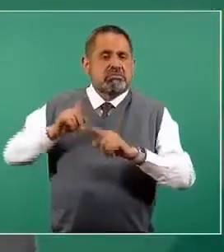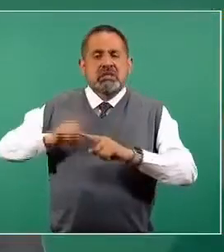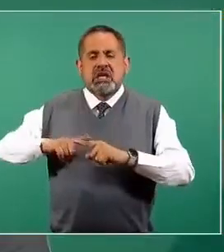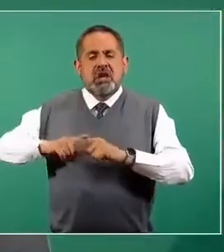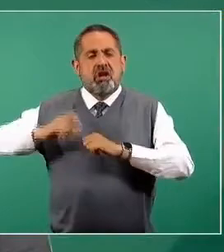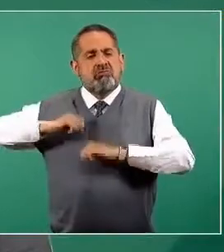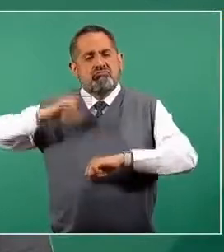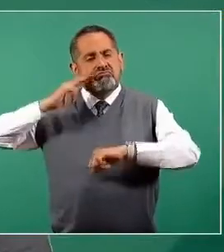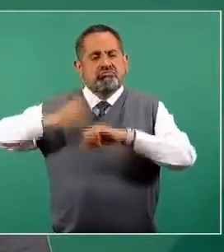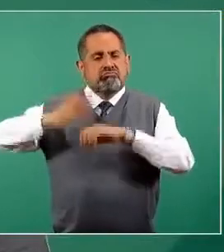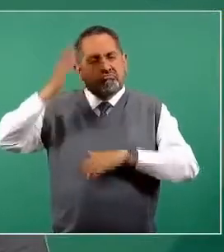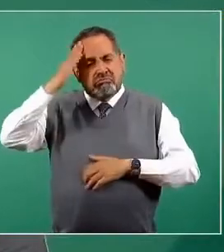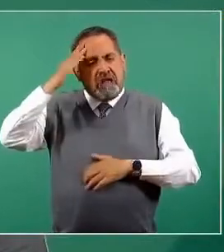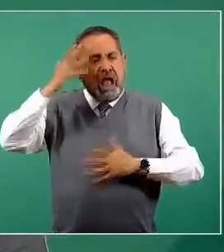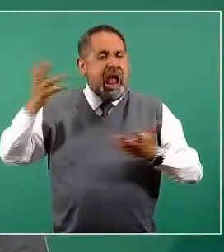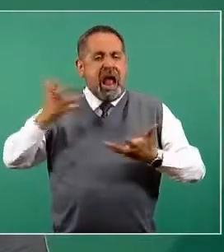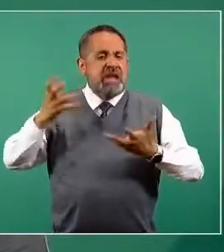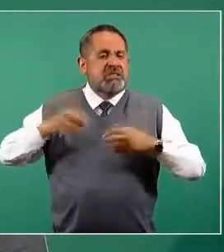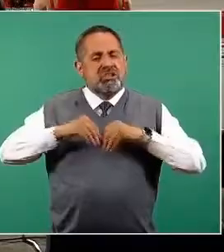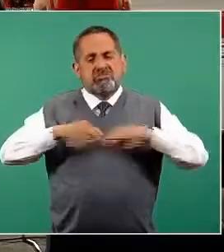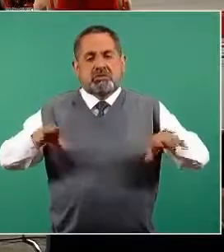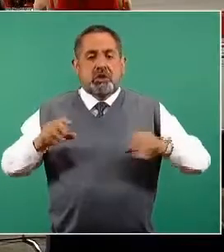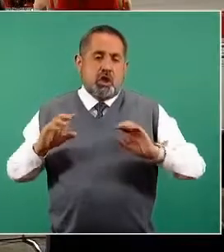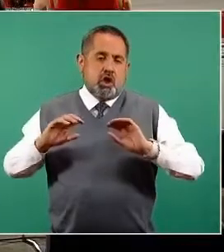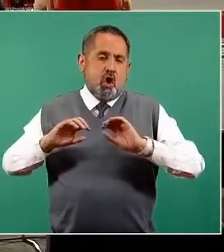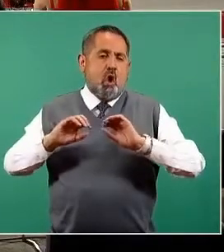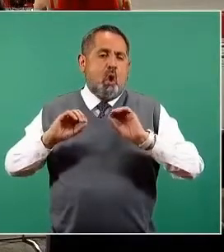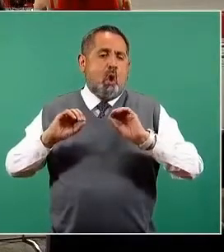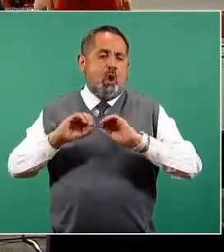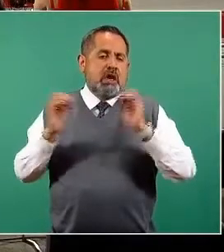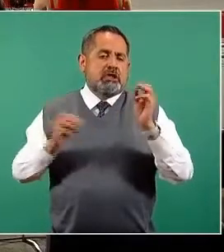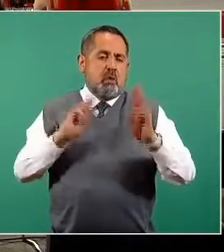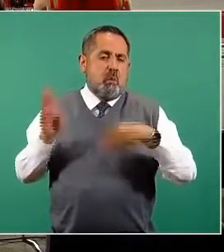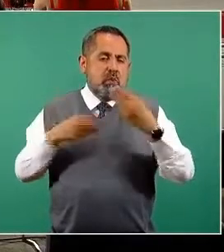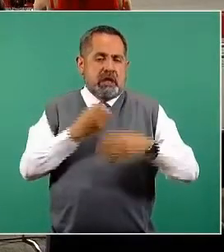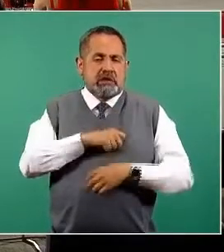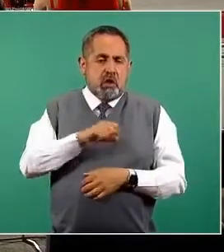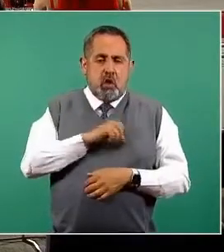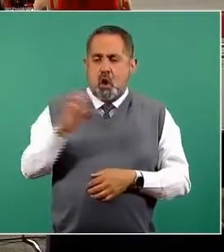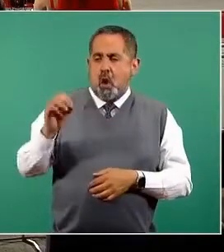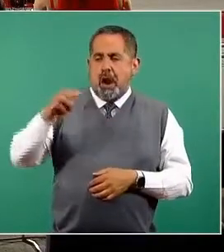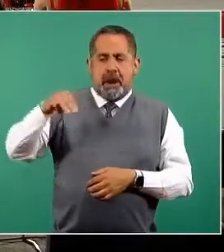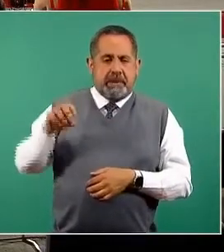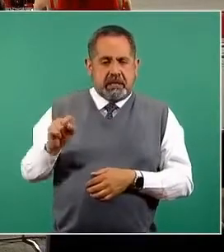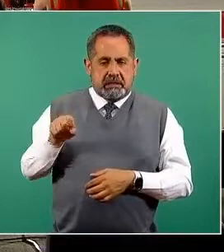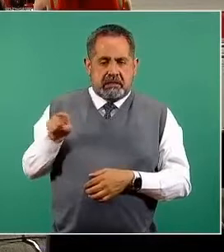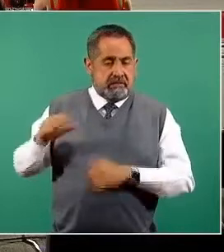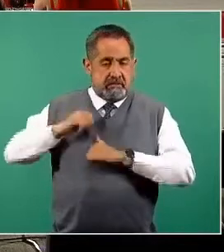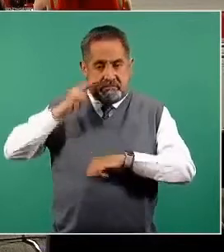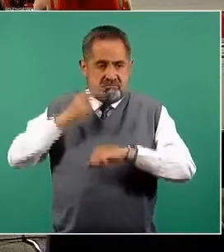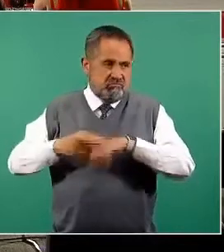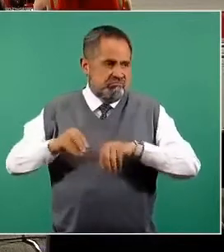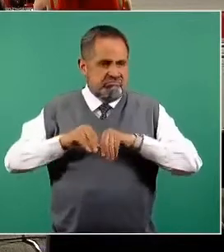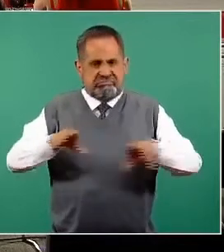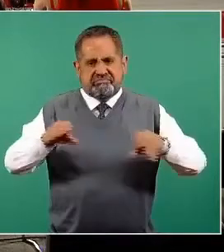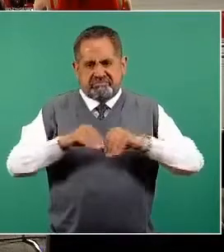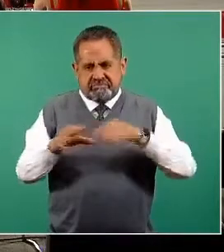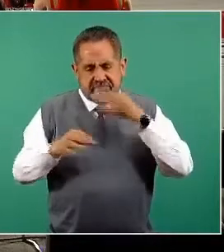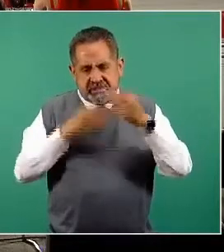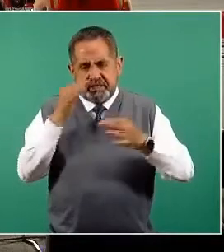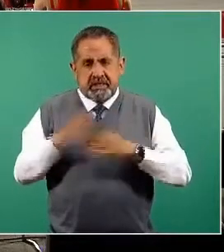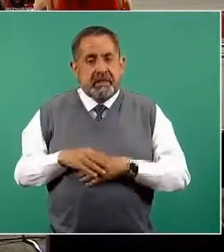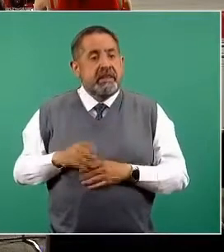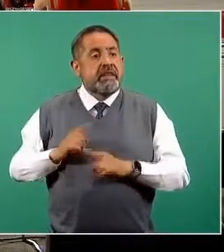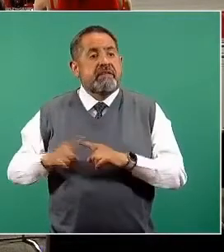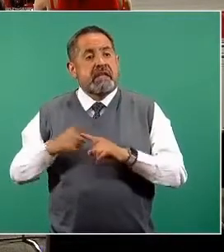patrocinado o impulsado por la Organización Mundial de la Salud, que es tutelado por la Organización Mundial de la Salud, y que para todos